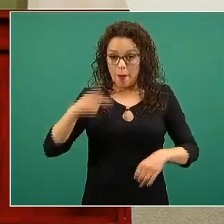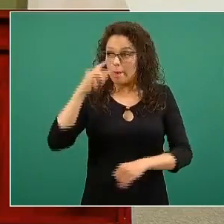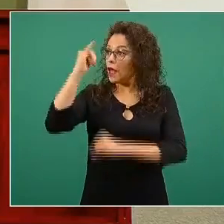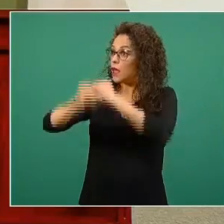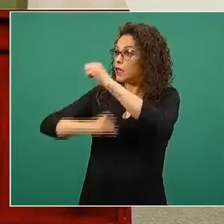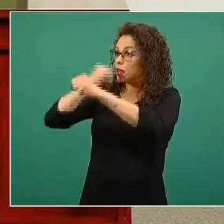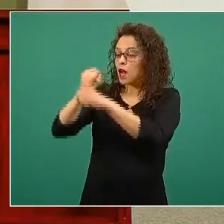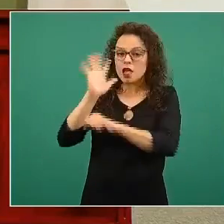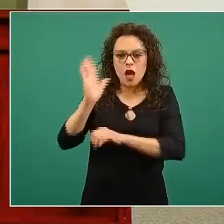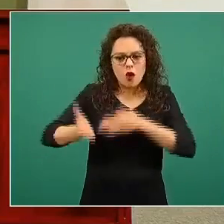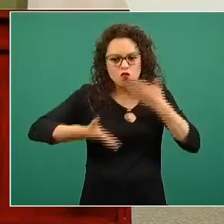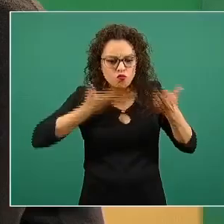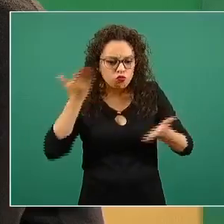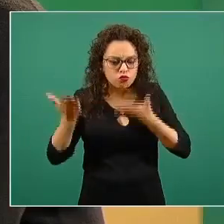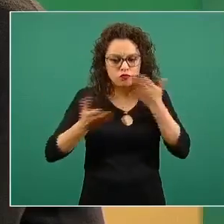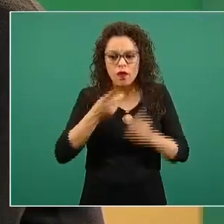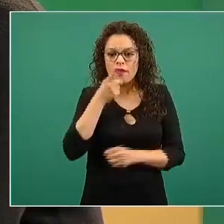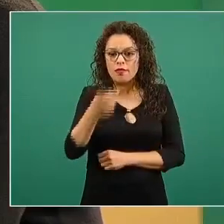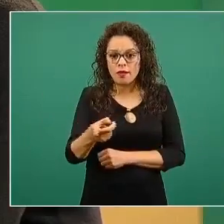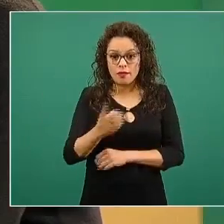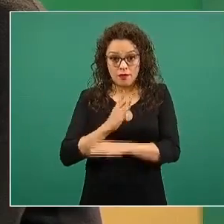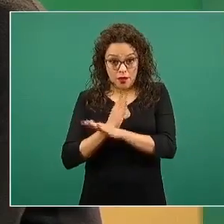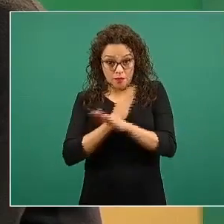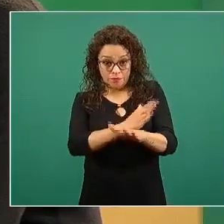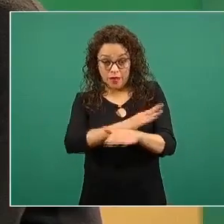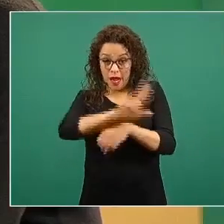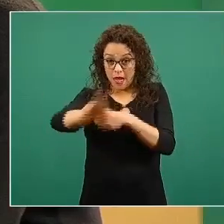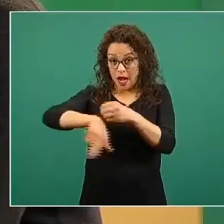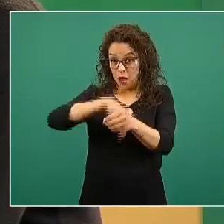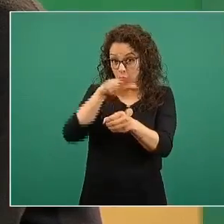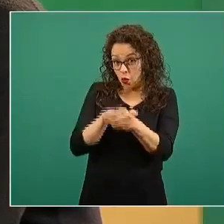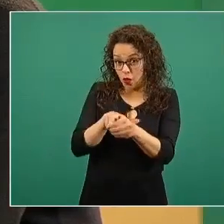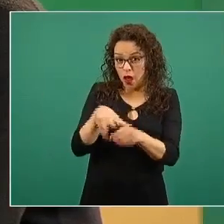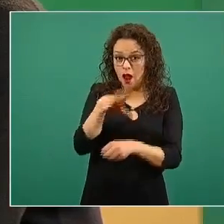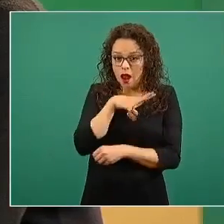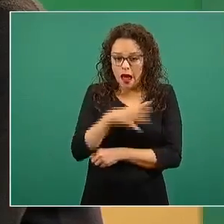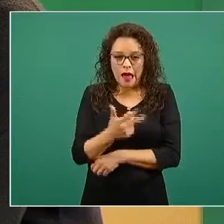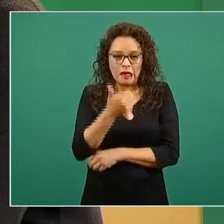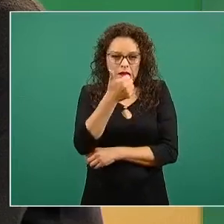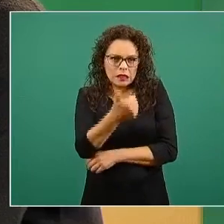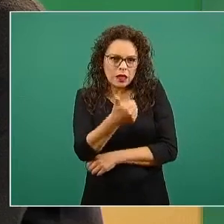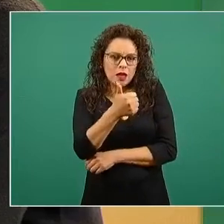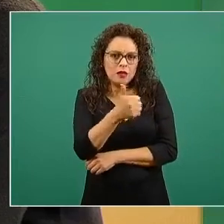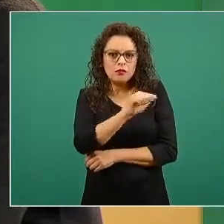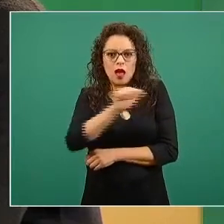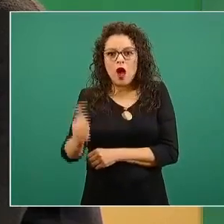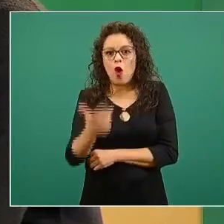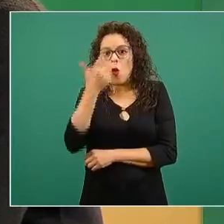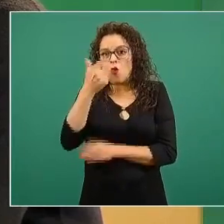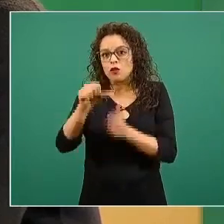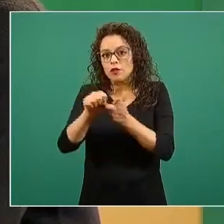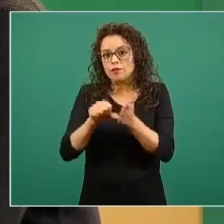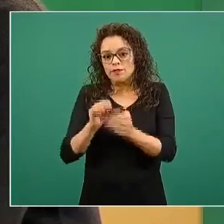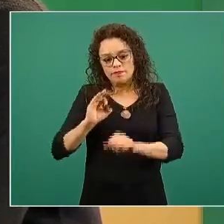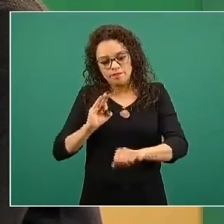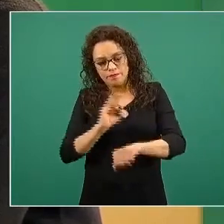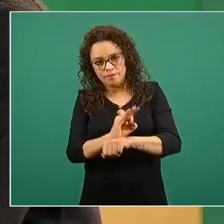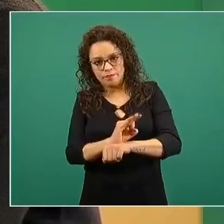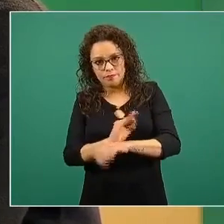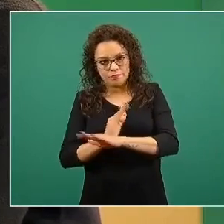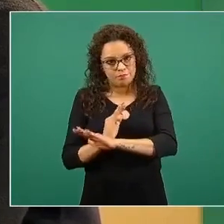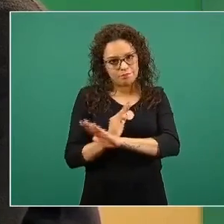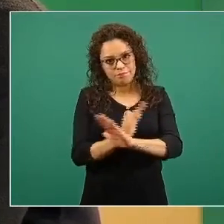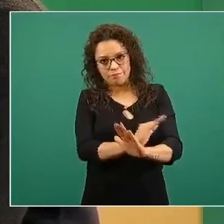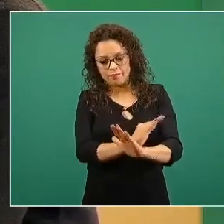de que la inmunidad natural está aportando entre 6 y 8 meses de protección. Hay algunos estudios que